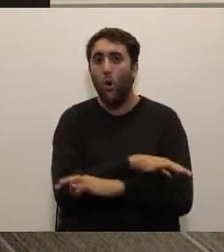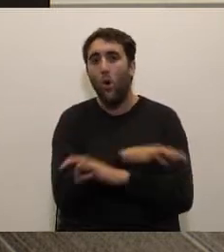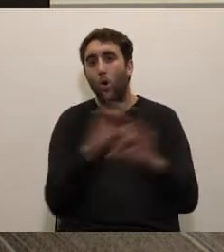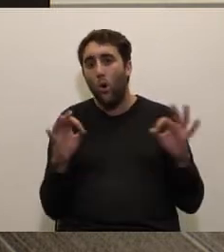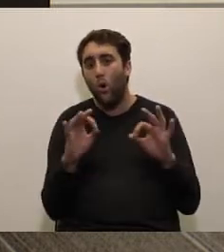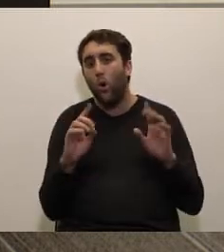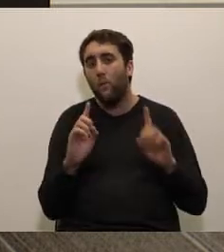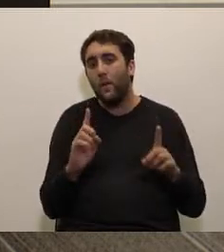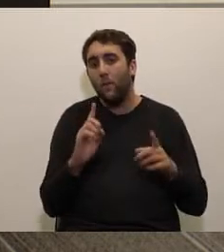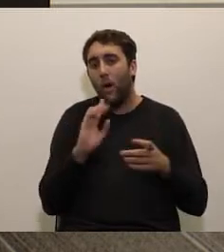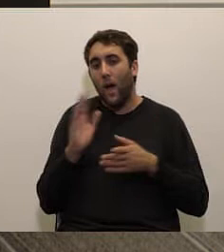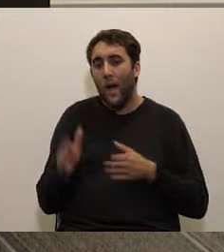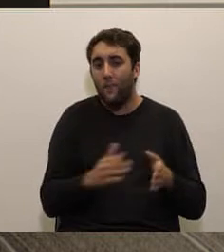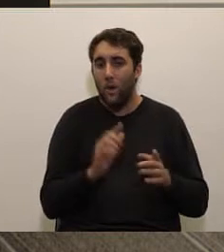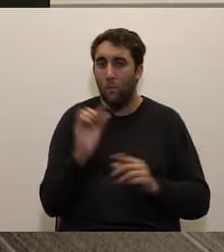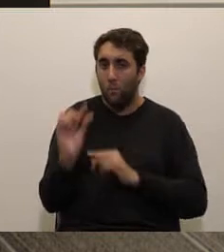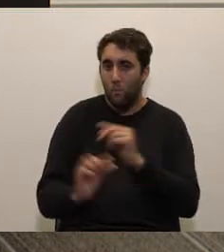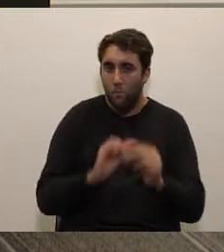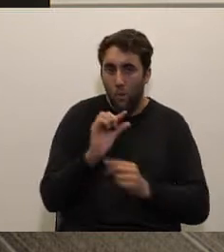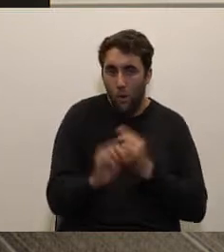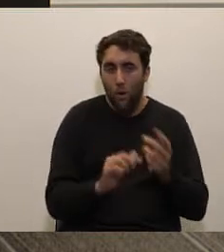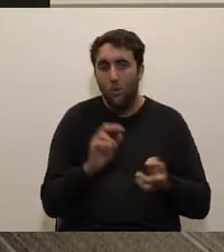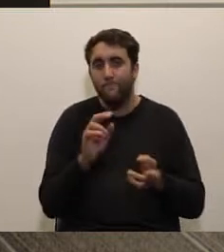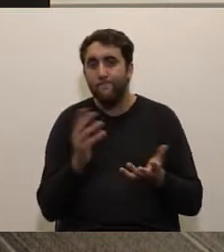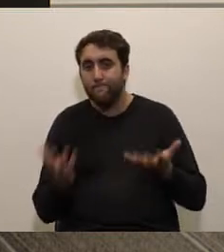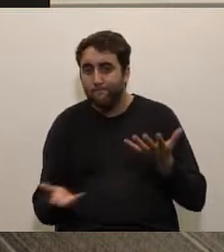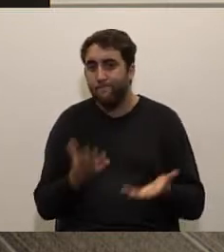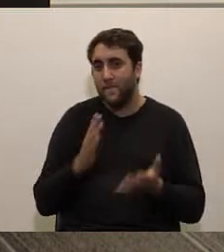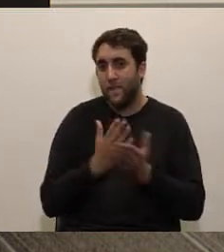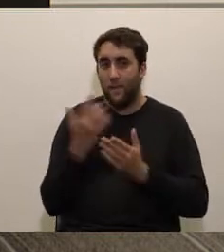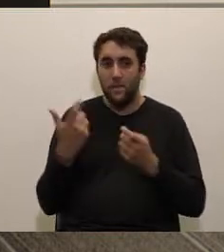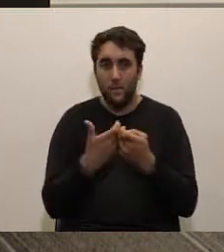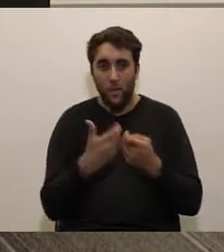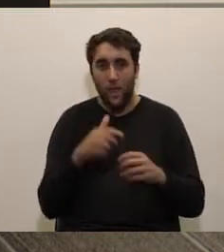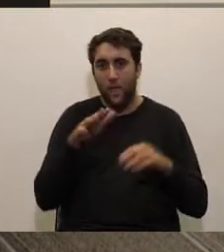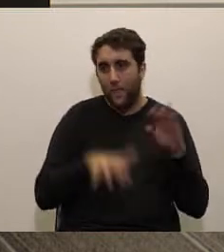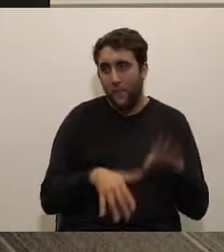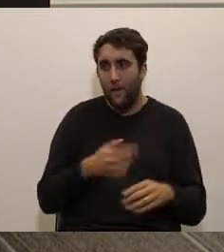o ir por caminos alternativos buscando la masividad de otra forma,